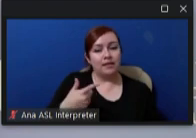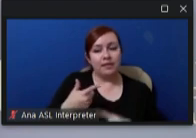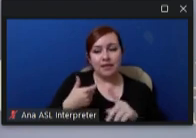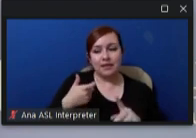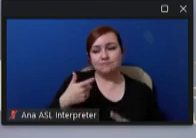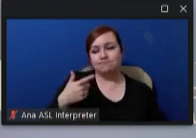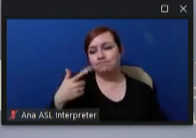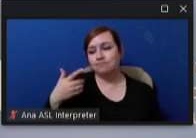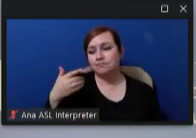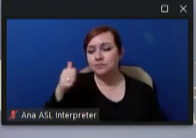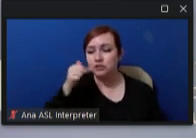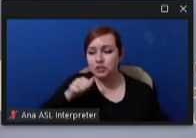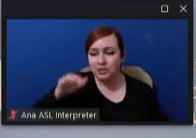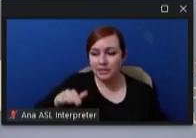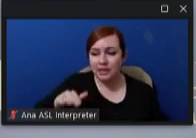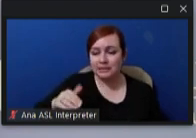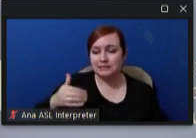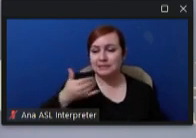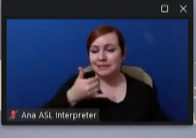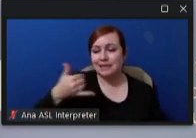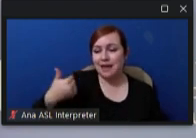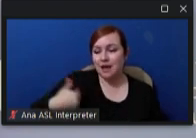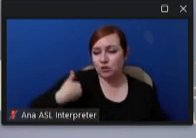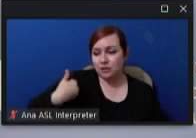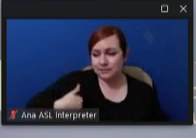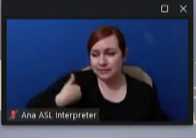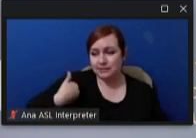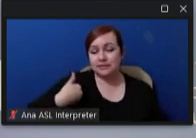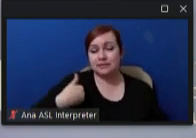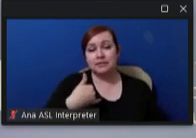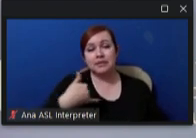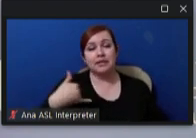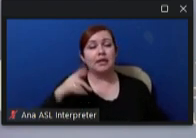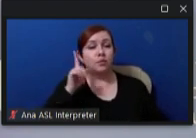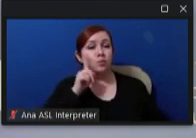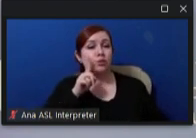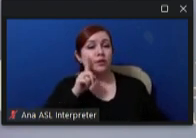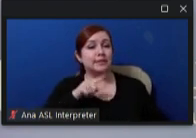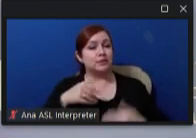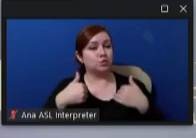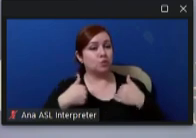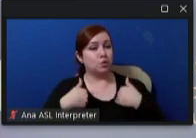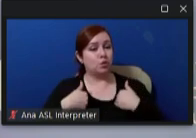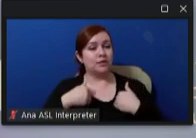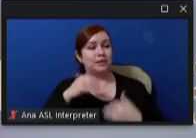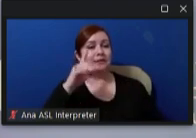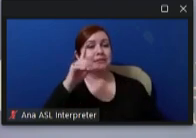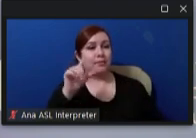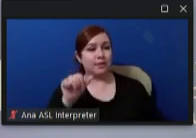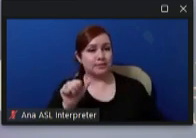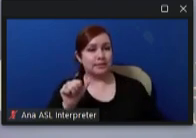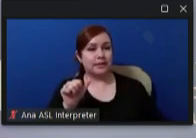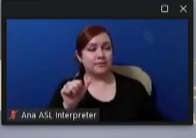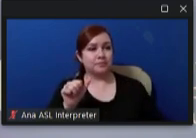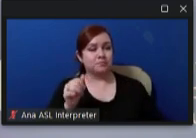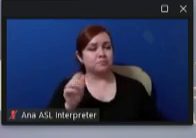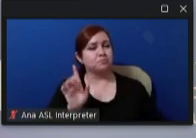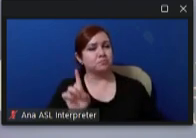y adolescentes y mujeres con discapacidad. ¿Cuál es hoy